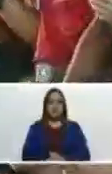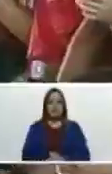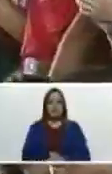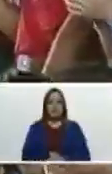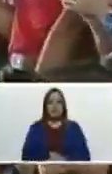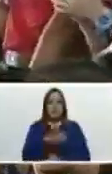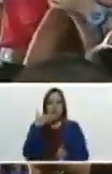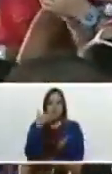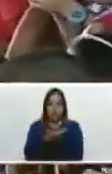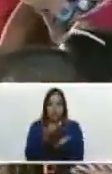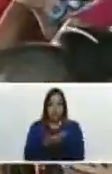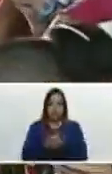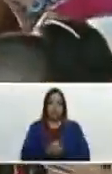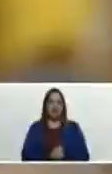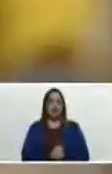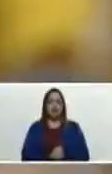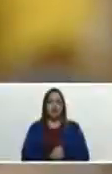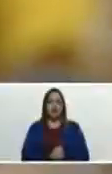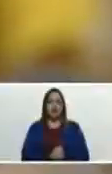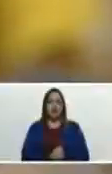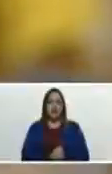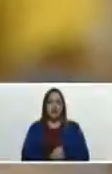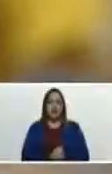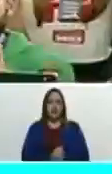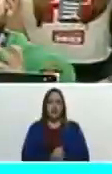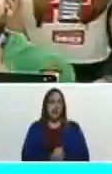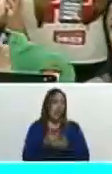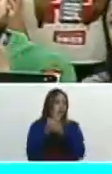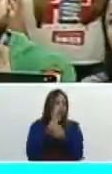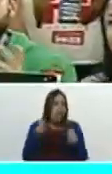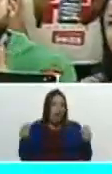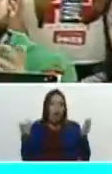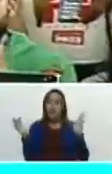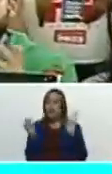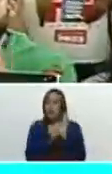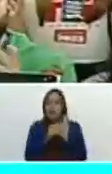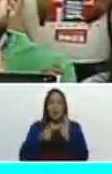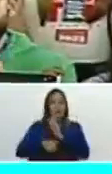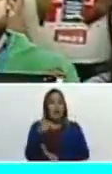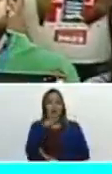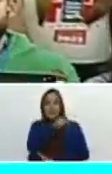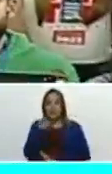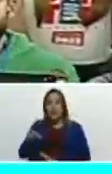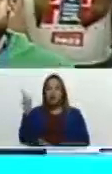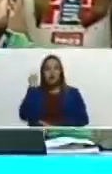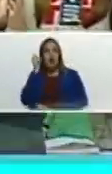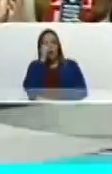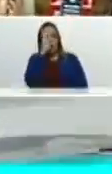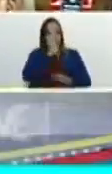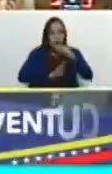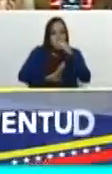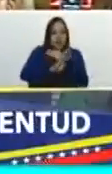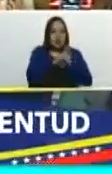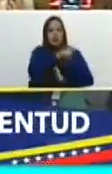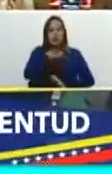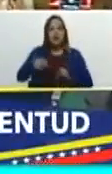la propuesta de miles y miles de hombres y mujeres. De los humildes, de la gente de a